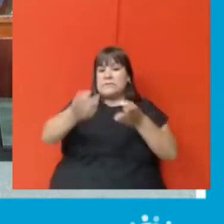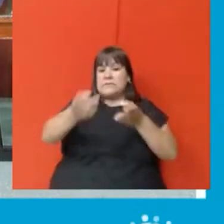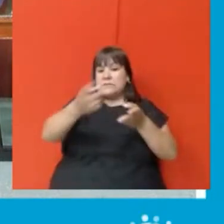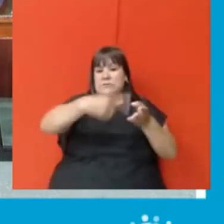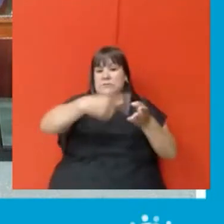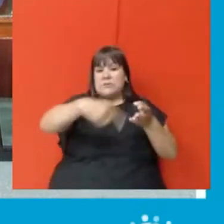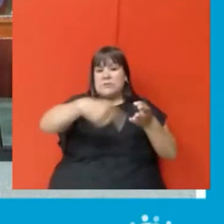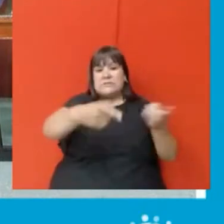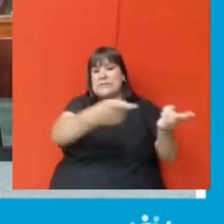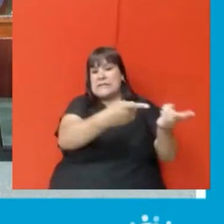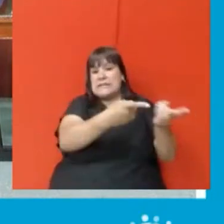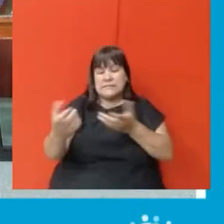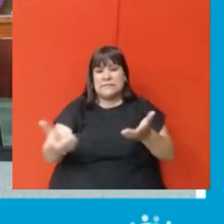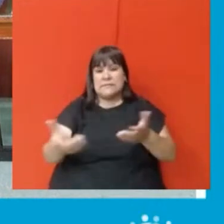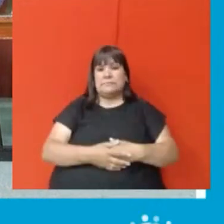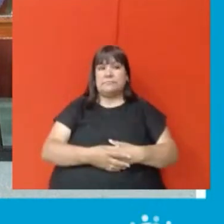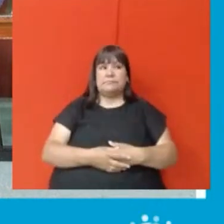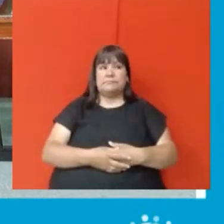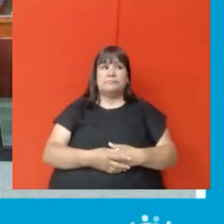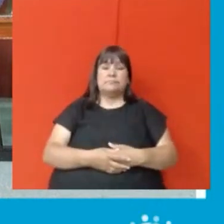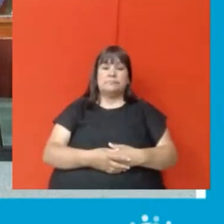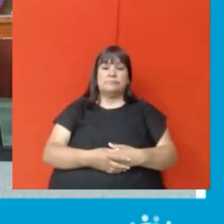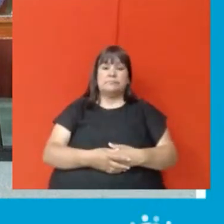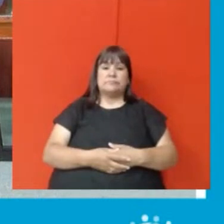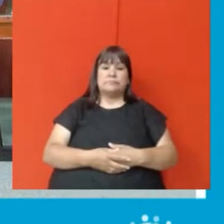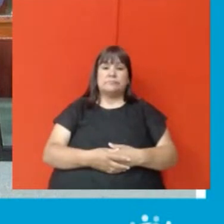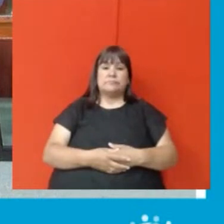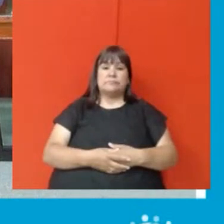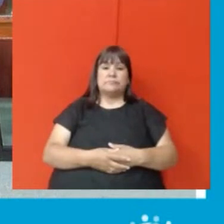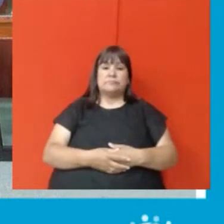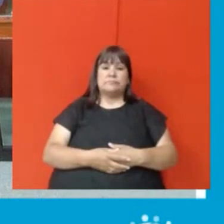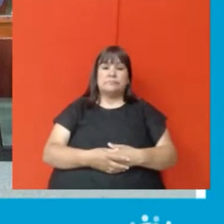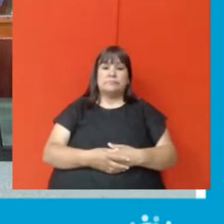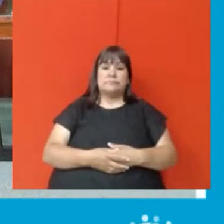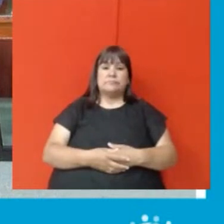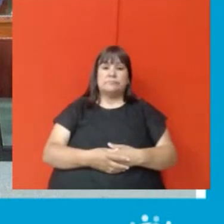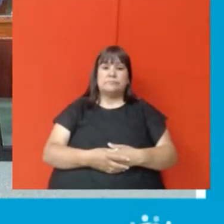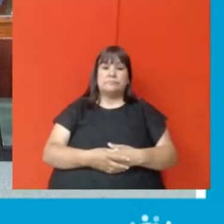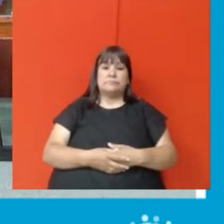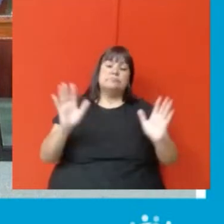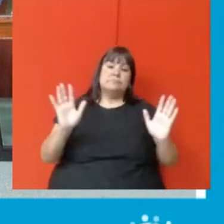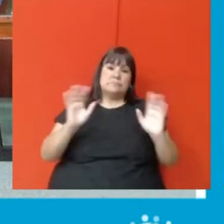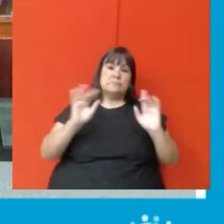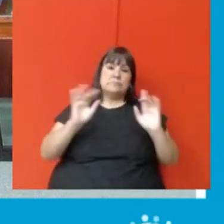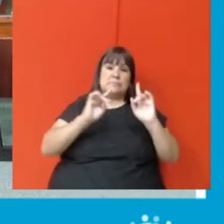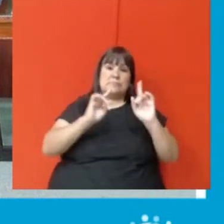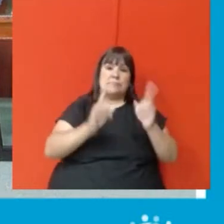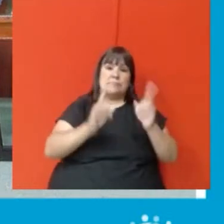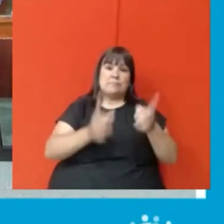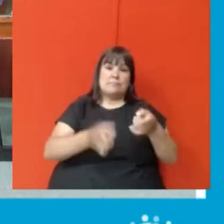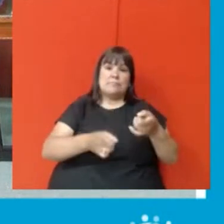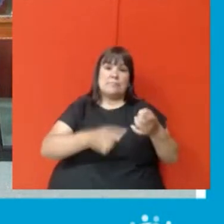el punto de vista teórico, todo el maltrato, todo lo que es maltrato o violencia, se usa un